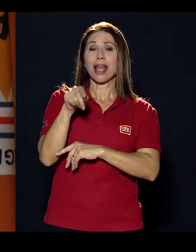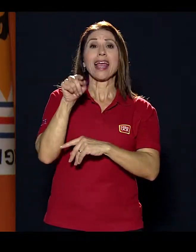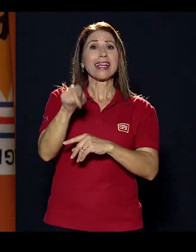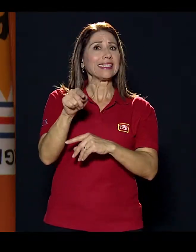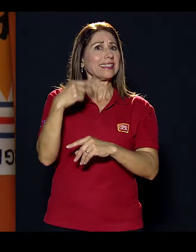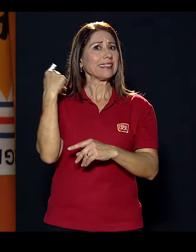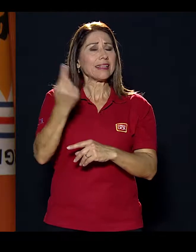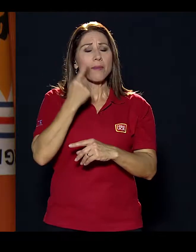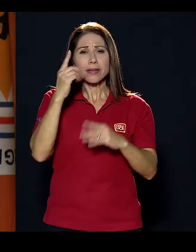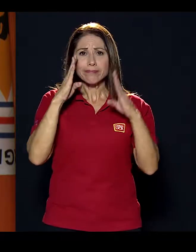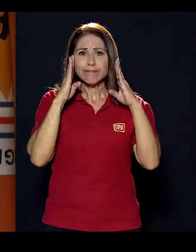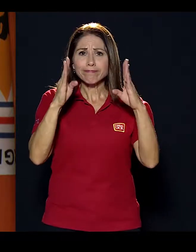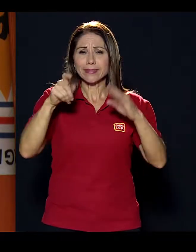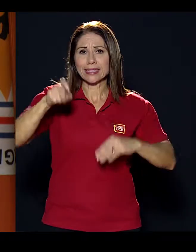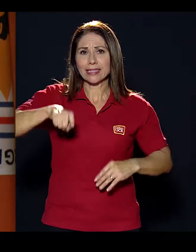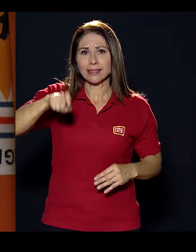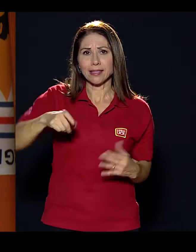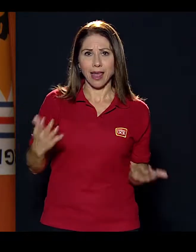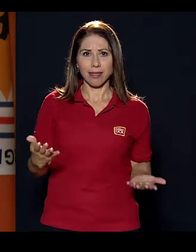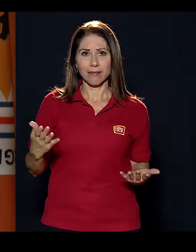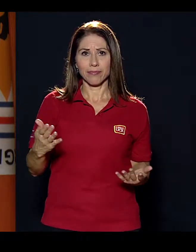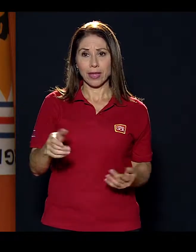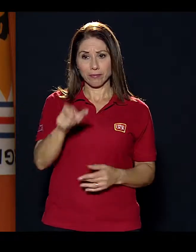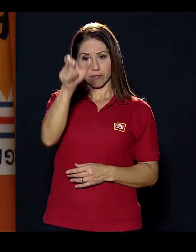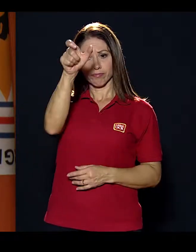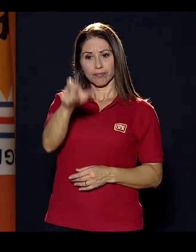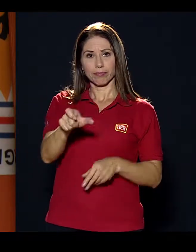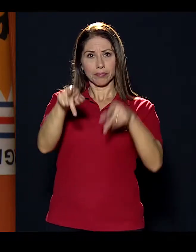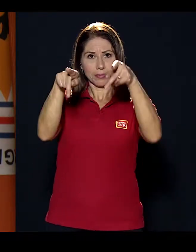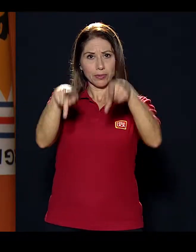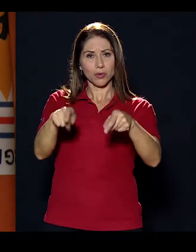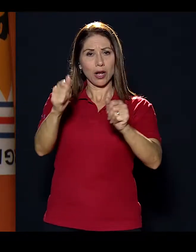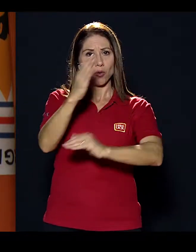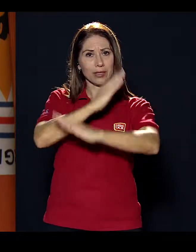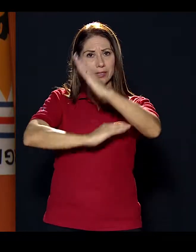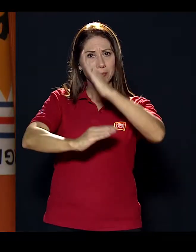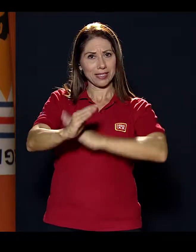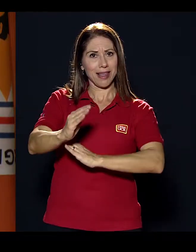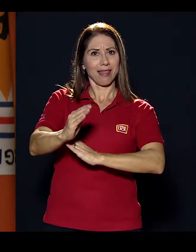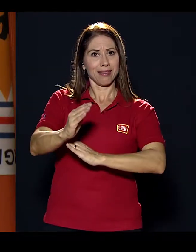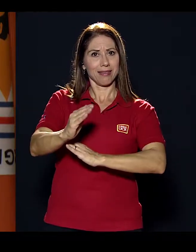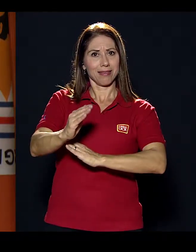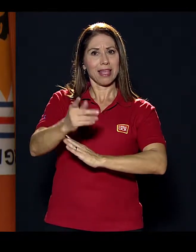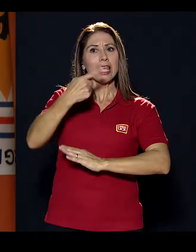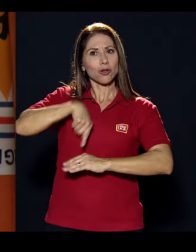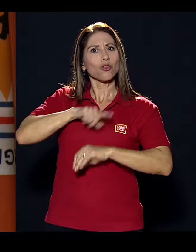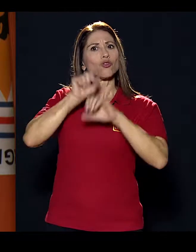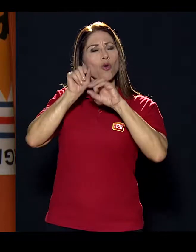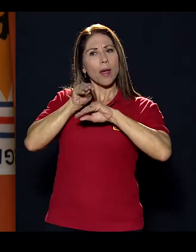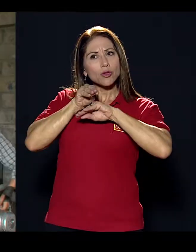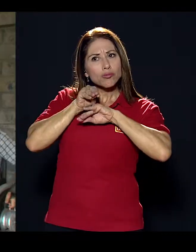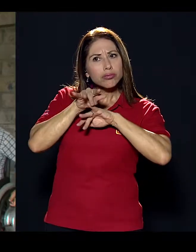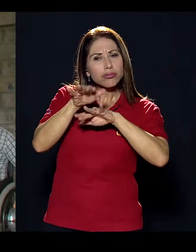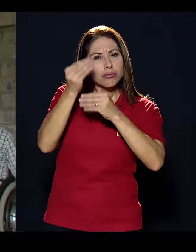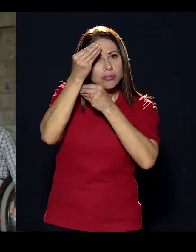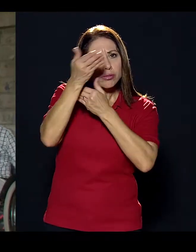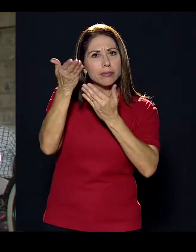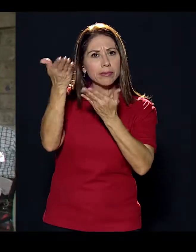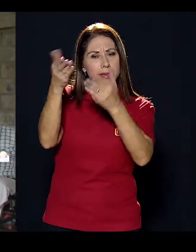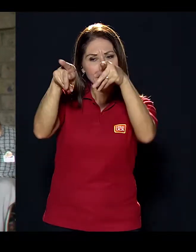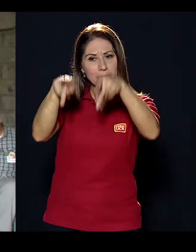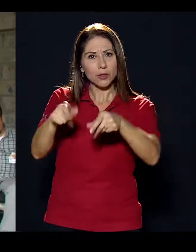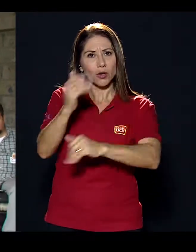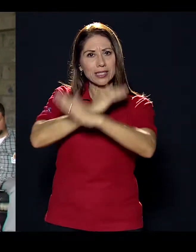da toda esa necesidad de que la persona con discapacidad o que lleguemos a la persona con discapacidad.